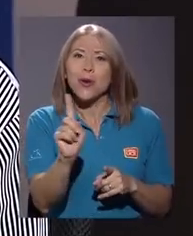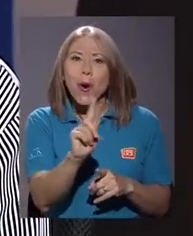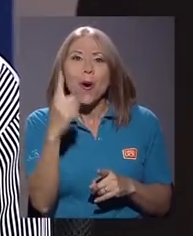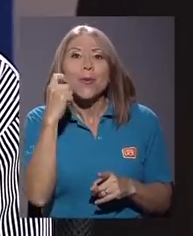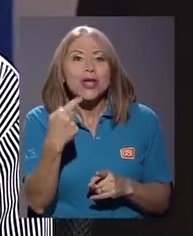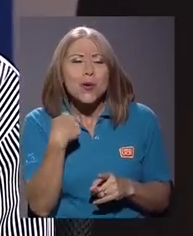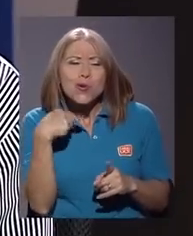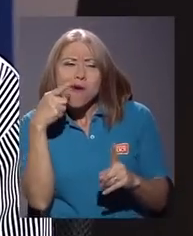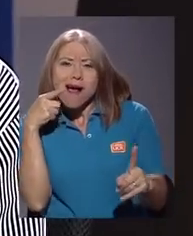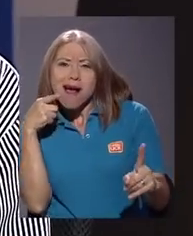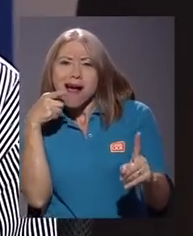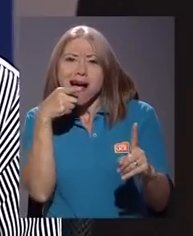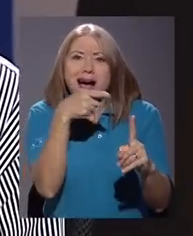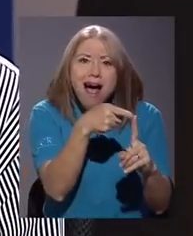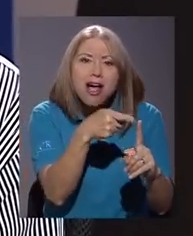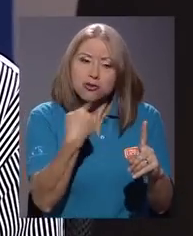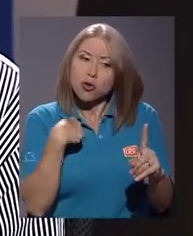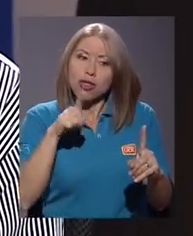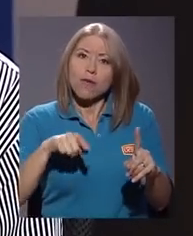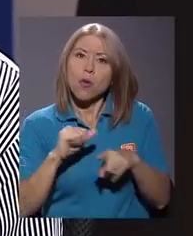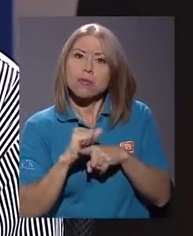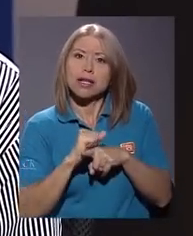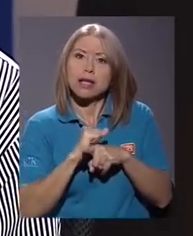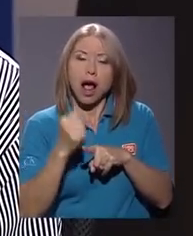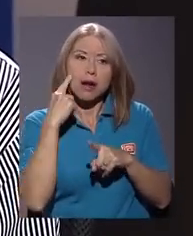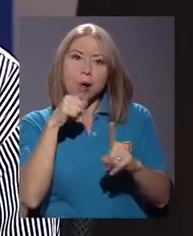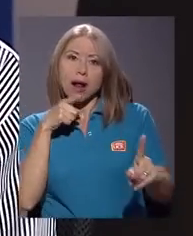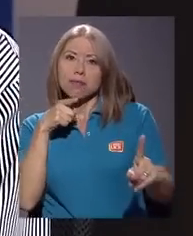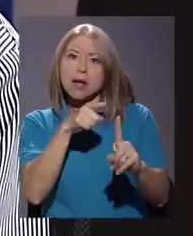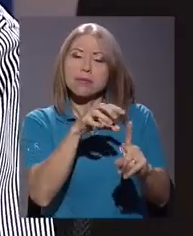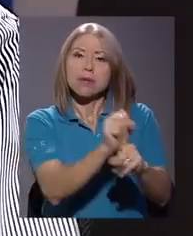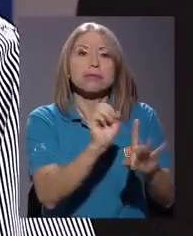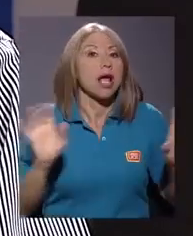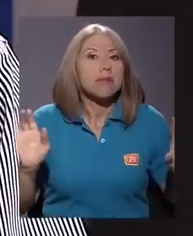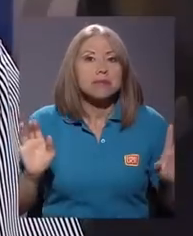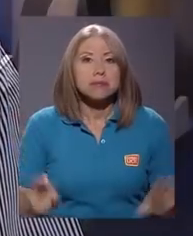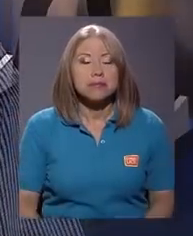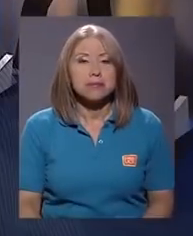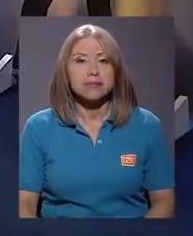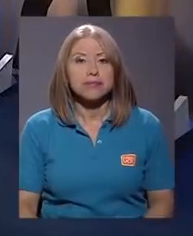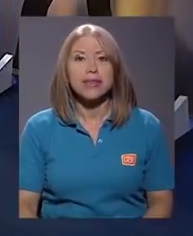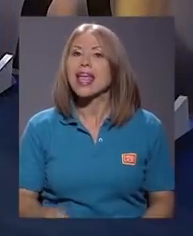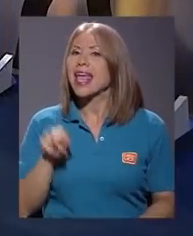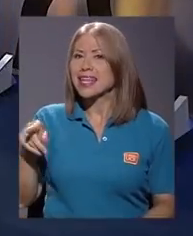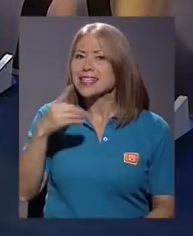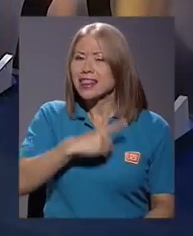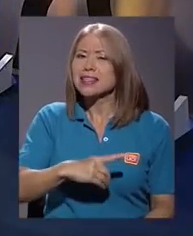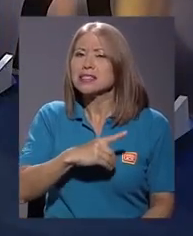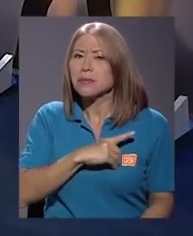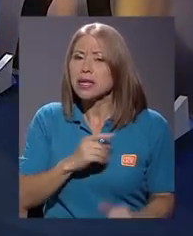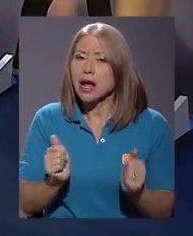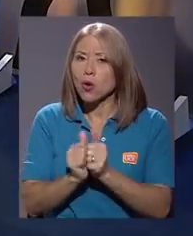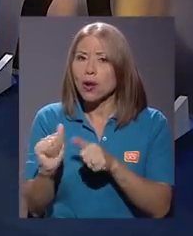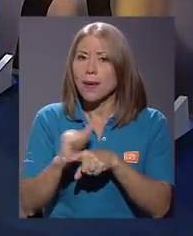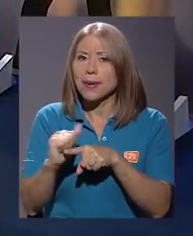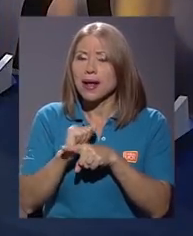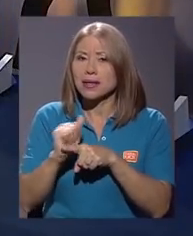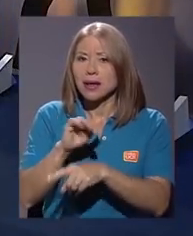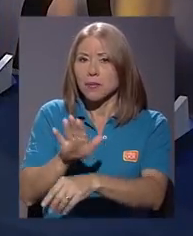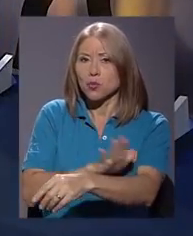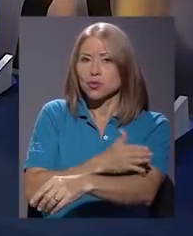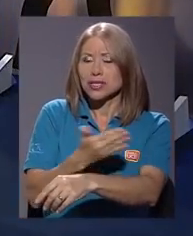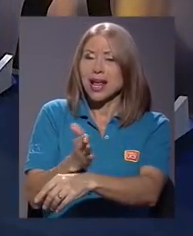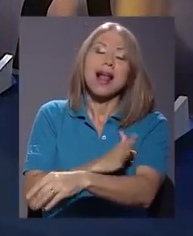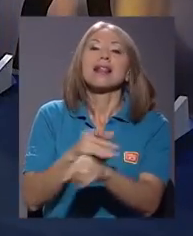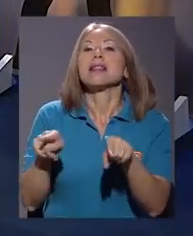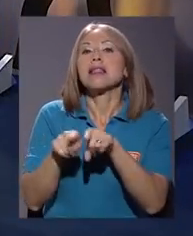en la vida y para llegar ahí eso lo que tienes que hacer y punto esa disciplina que obtuviste de la práctica musical propiamente dicha